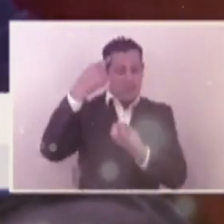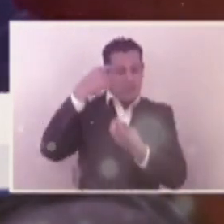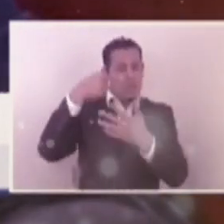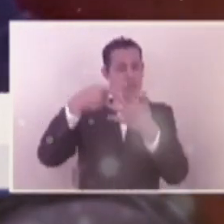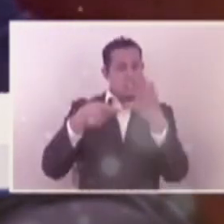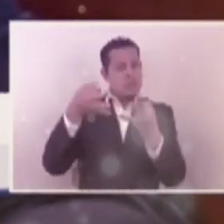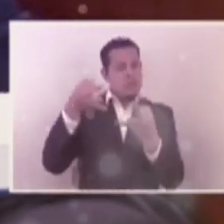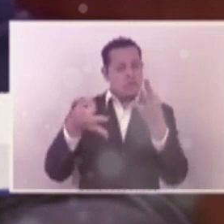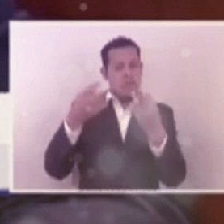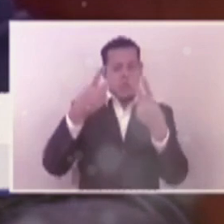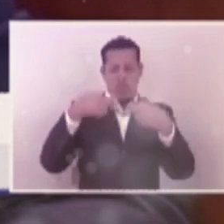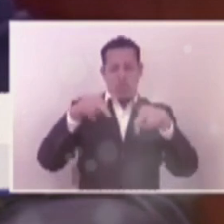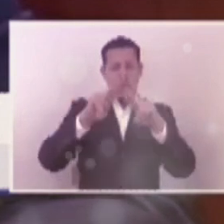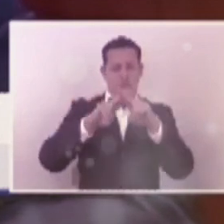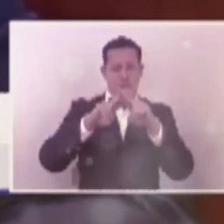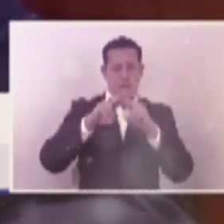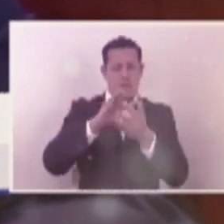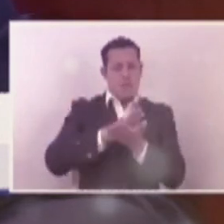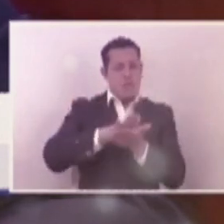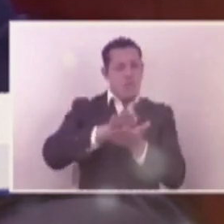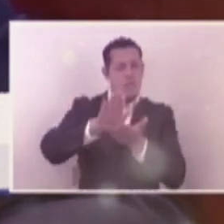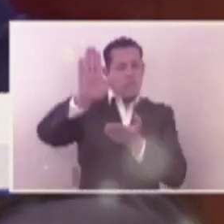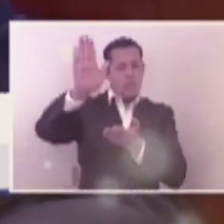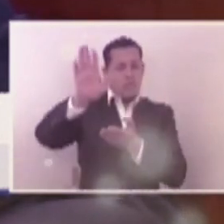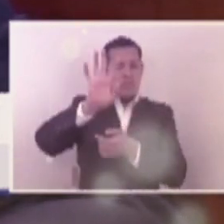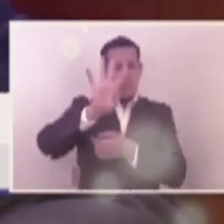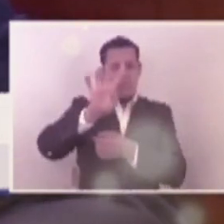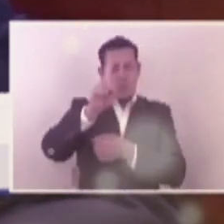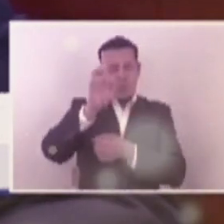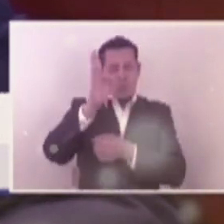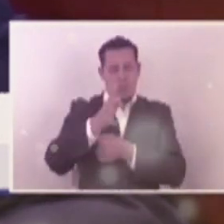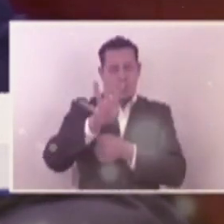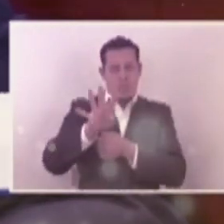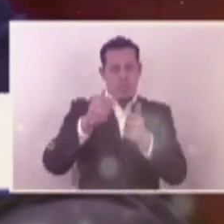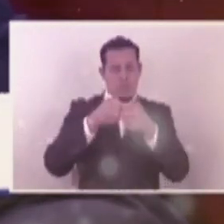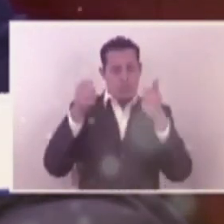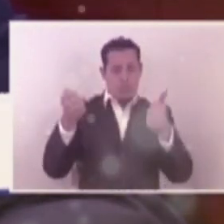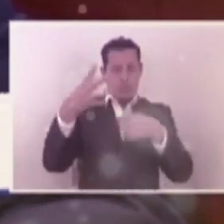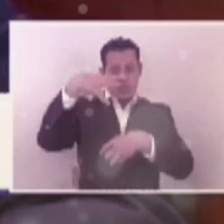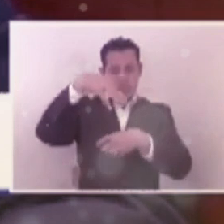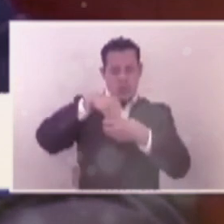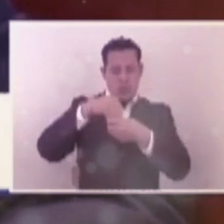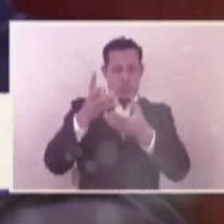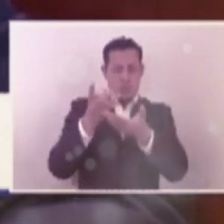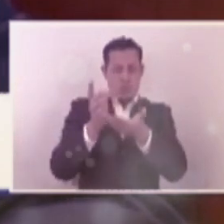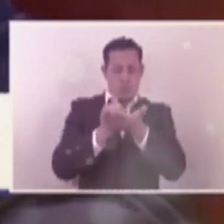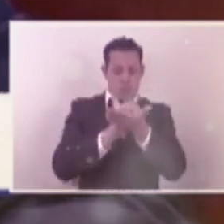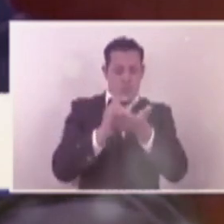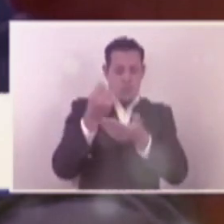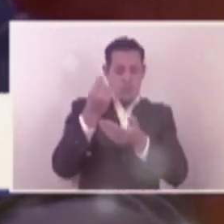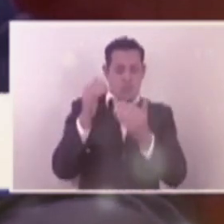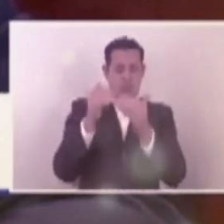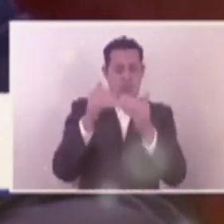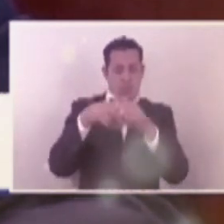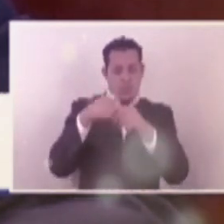lícitos, y pasaba viajando teniendo hasta un cuarto de millón introduciendo a sus cuentas.